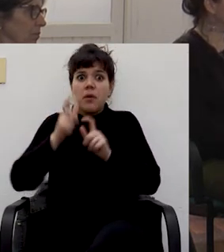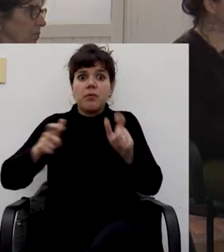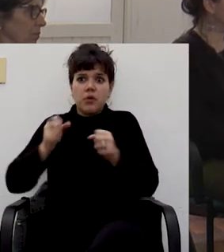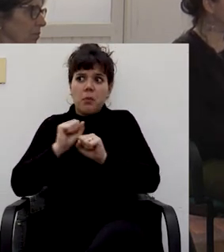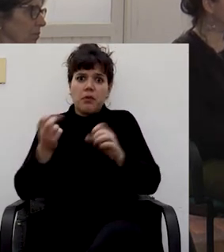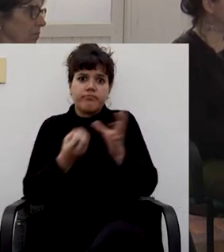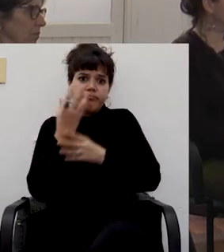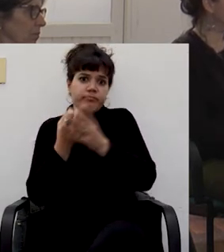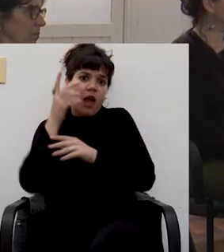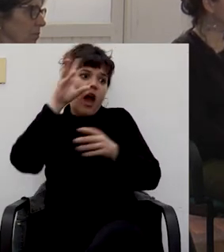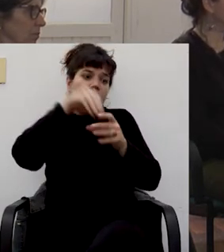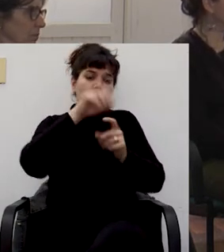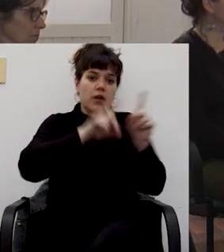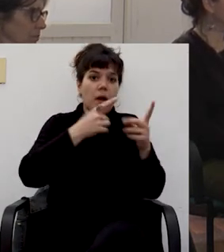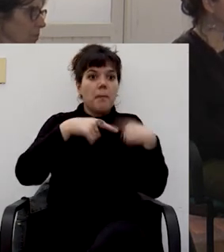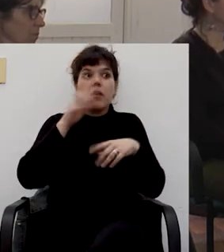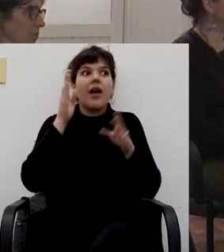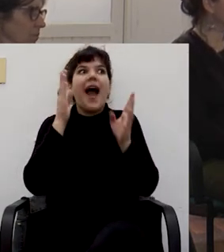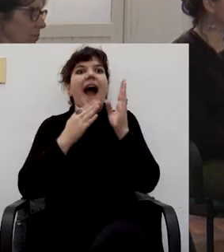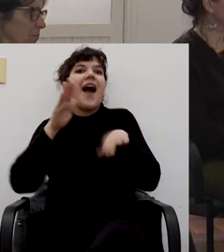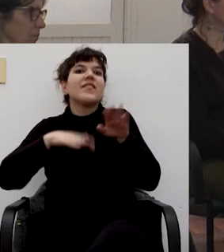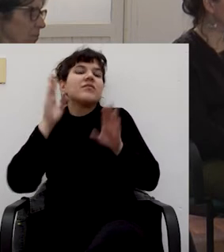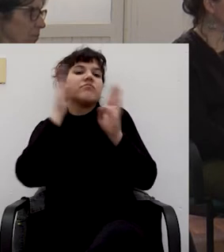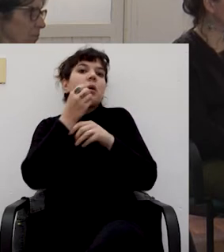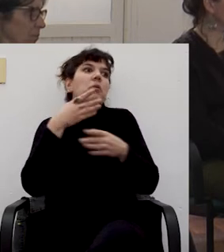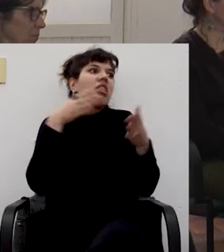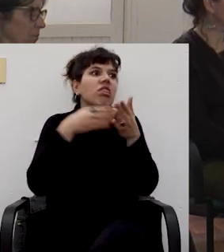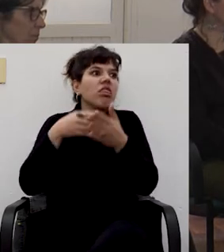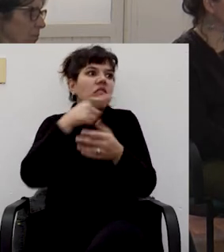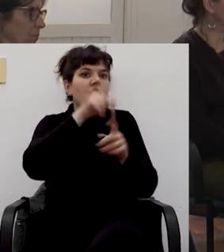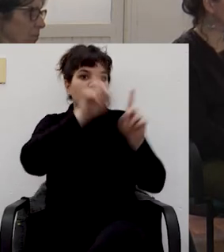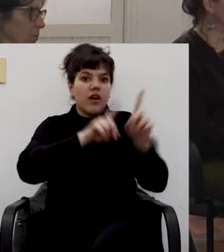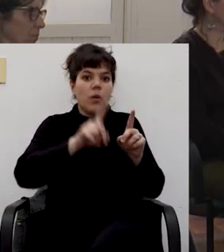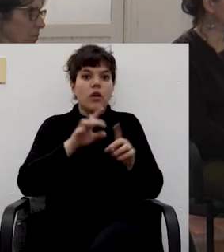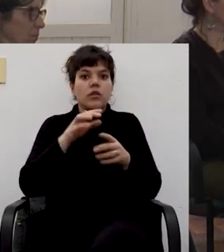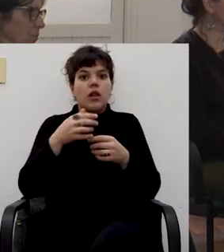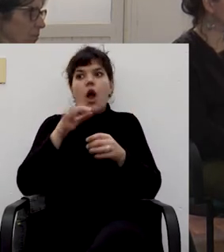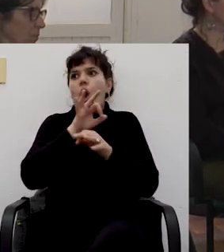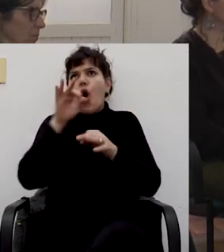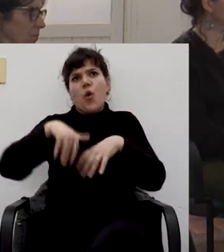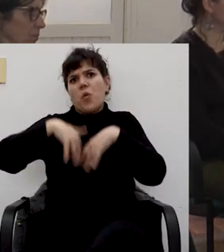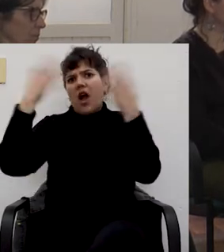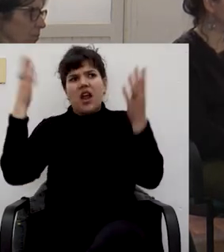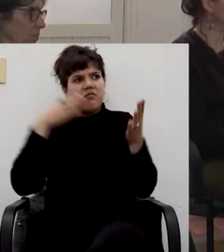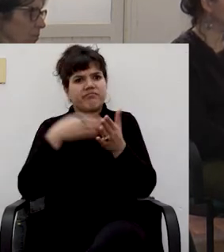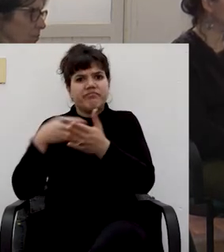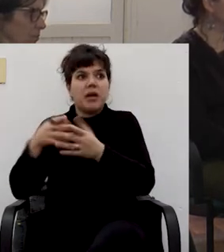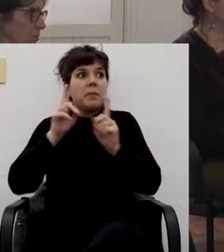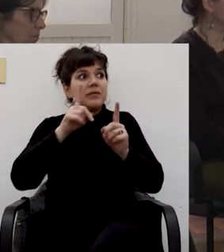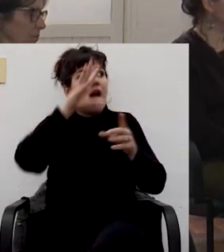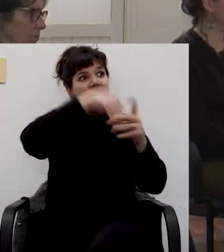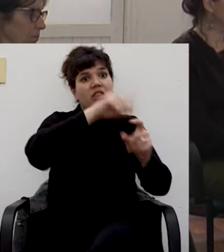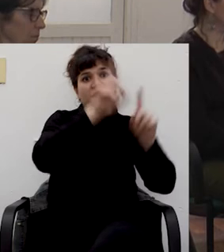en la universidad y muchas veces no lo hacen por las restricciones propias de la situación en la que están o por un montón de restricciones que la propia universidad en este